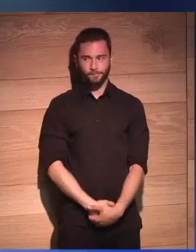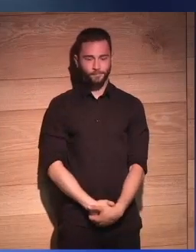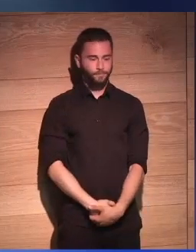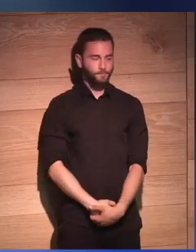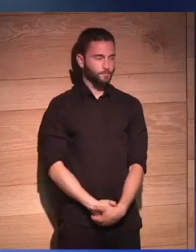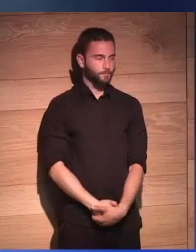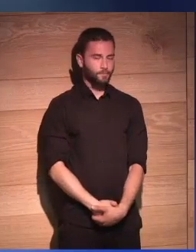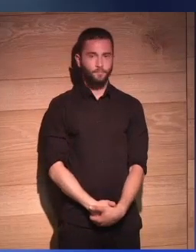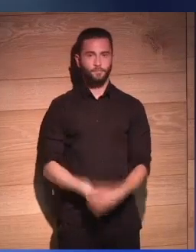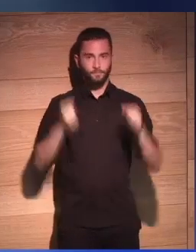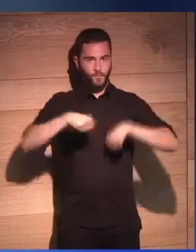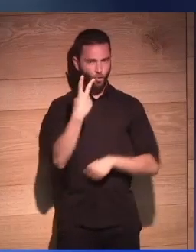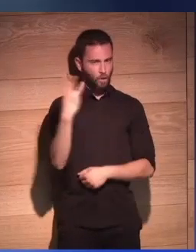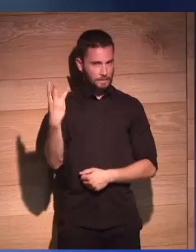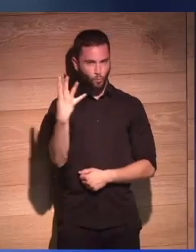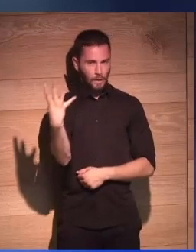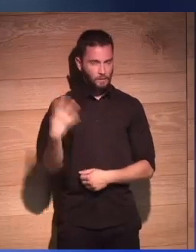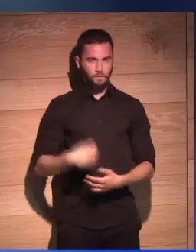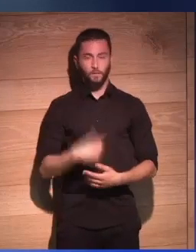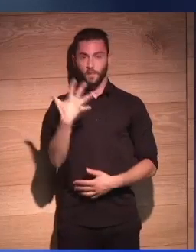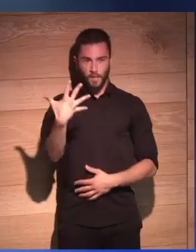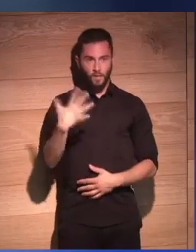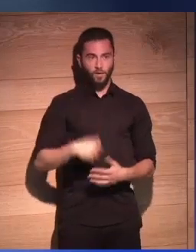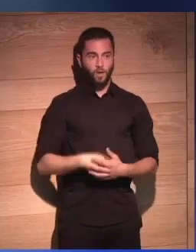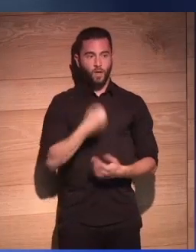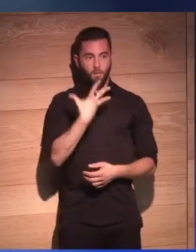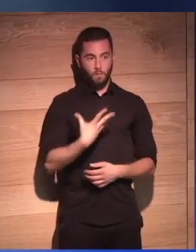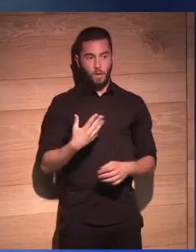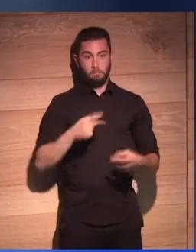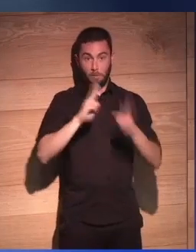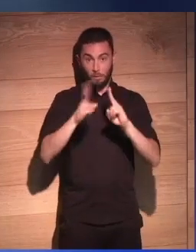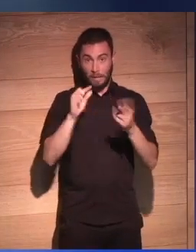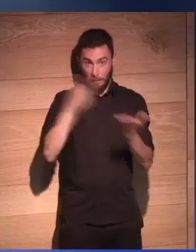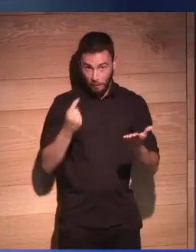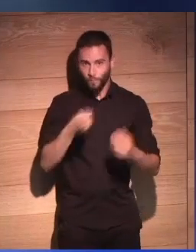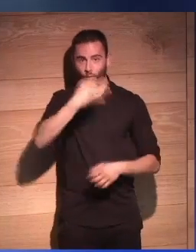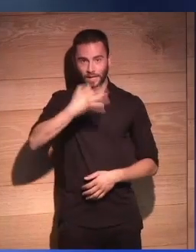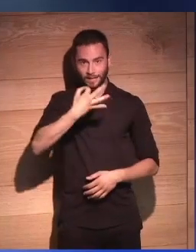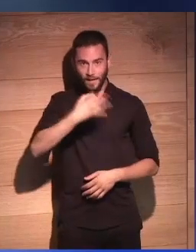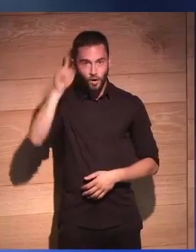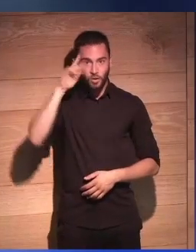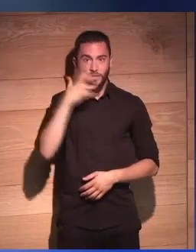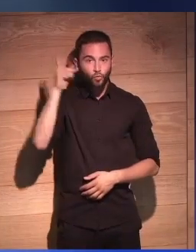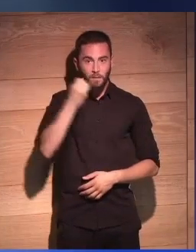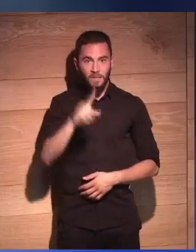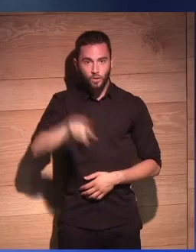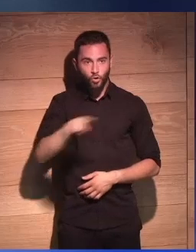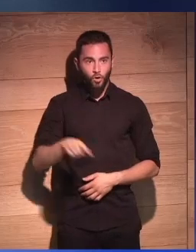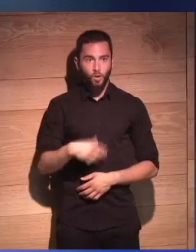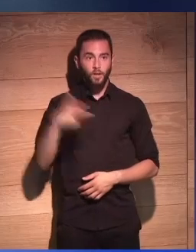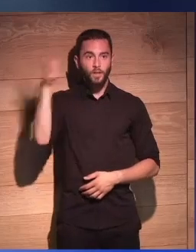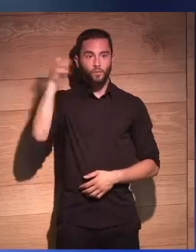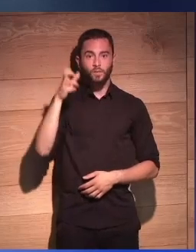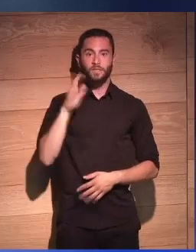Vale, hay 2, 3. Pues 4. 5. Bueno, vamos a responder rápido, ¿no? Buenas tardes. No sé si se me oye. No, te